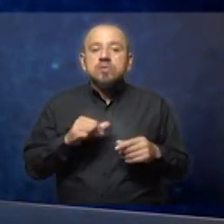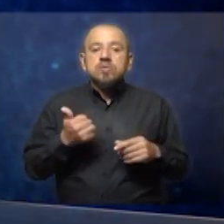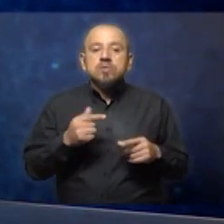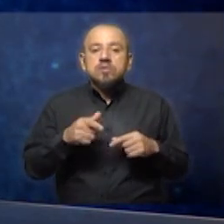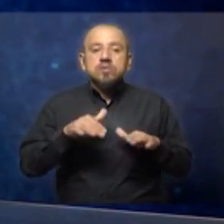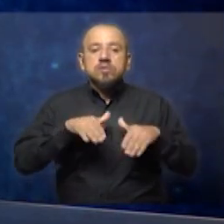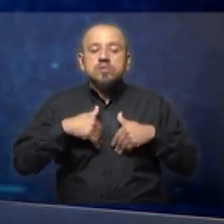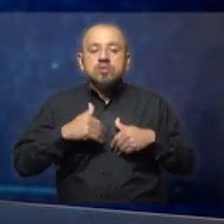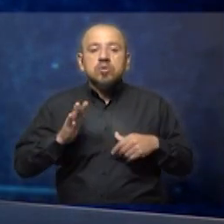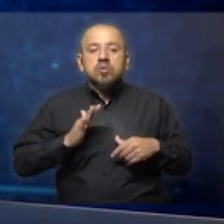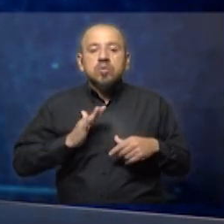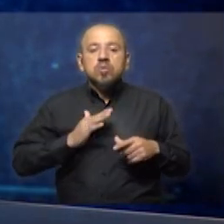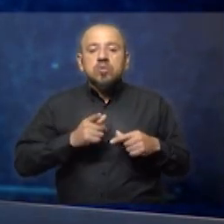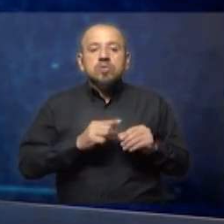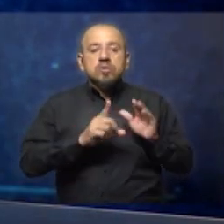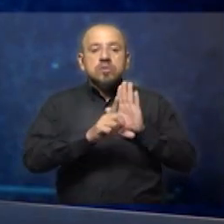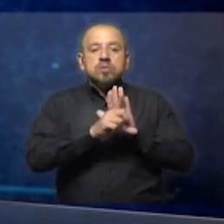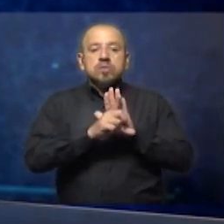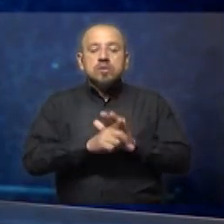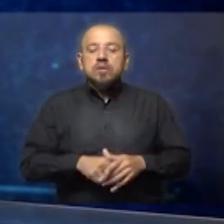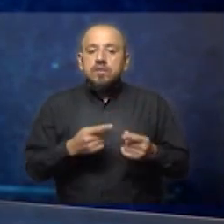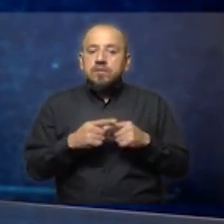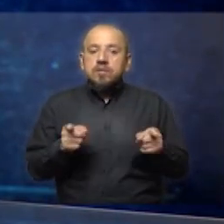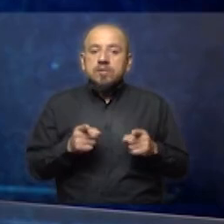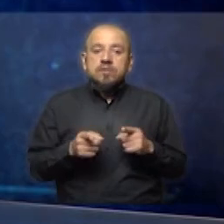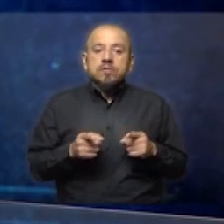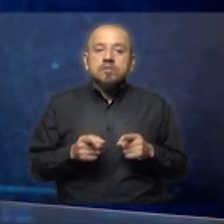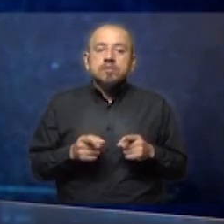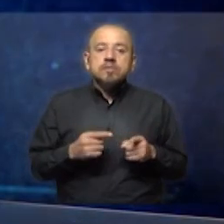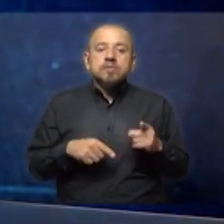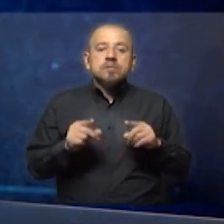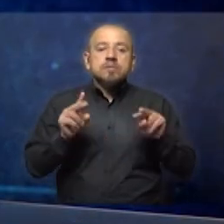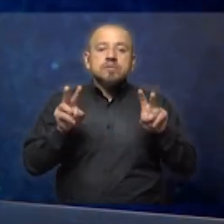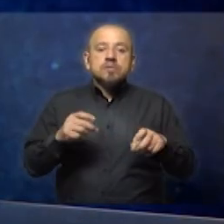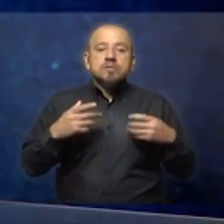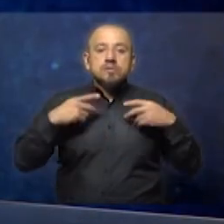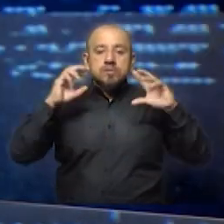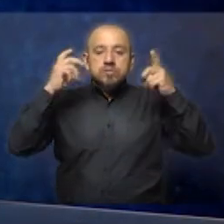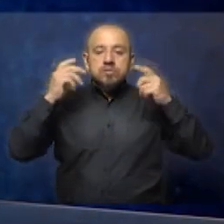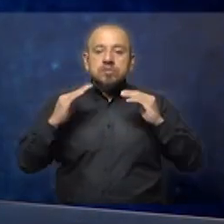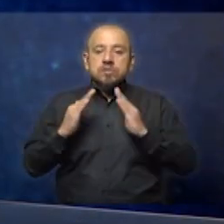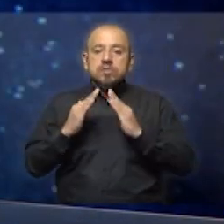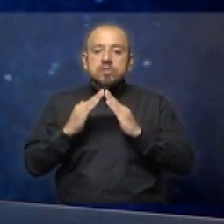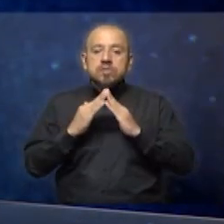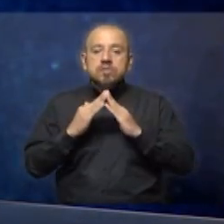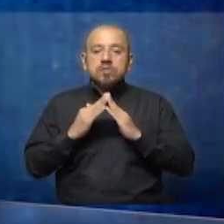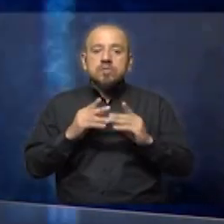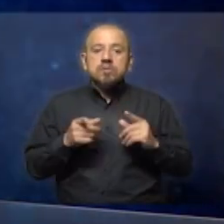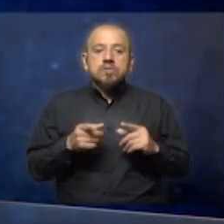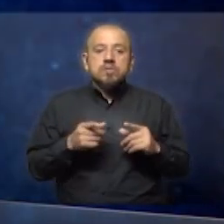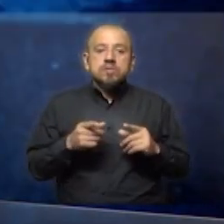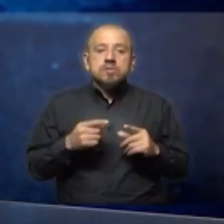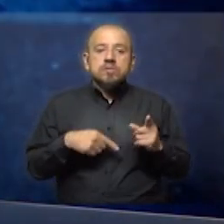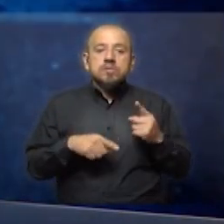el patrimonio de una mujer que la ley trata en distintas condiciones toca el tema de la violencia familiar y lo toca este